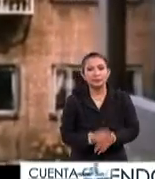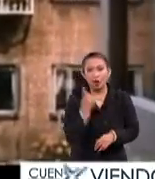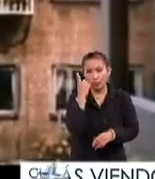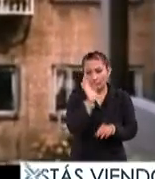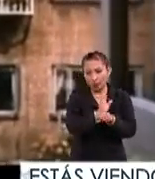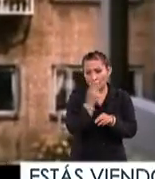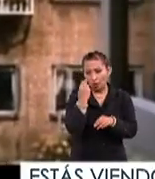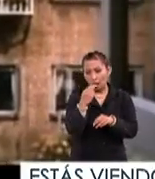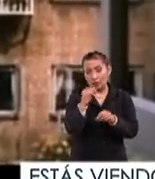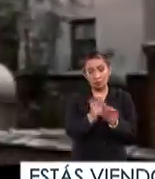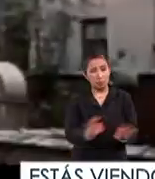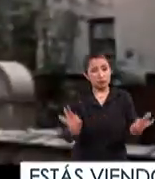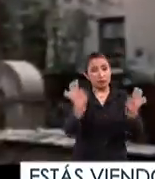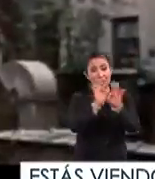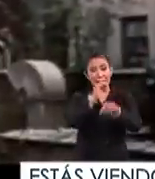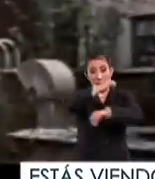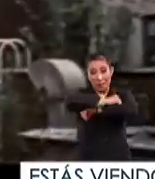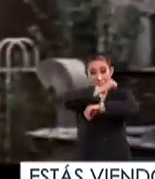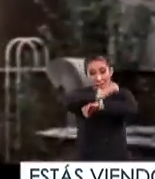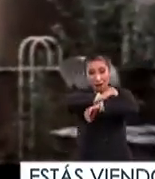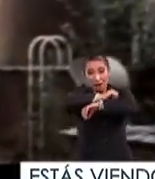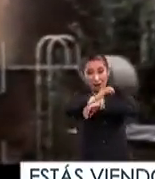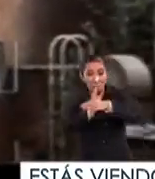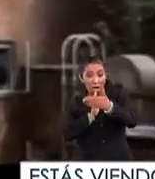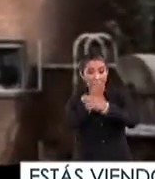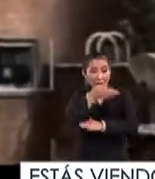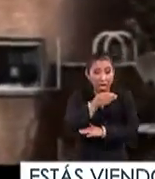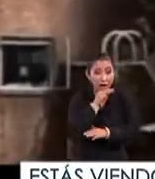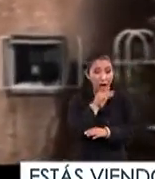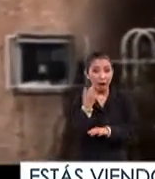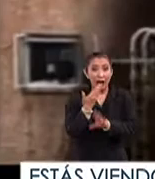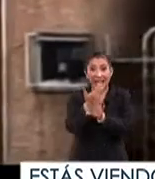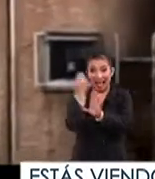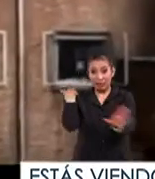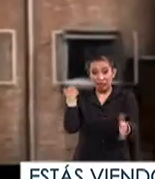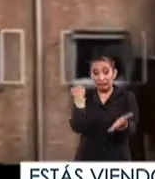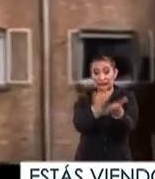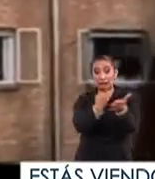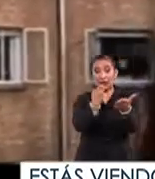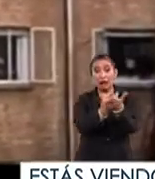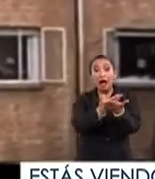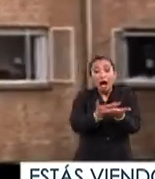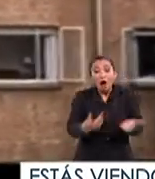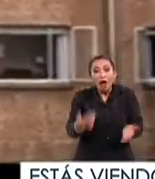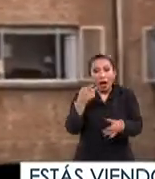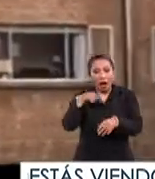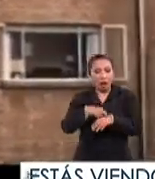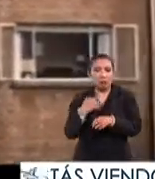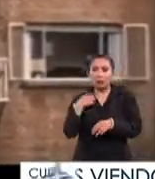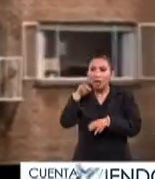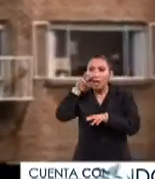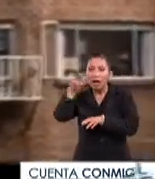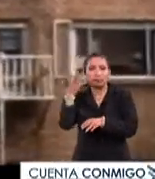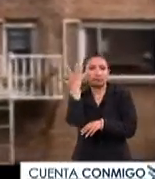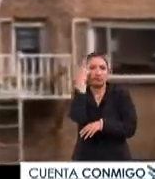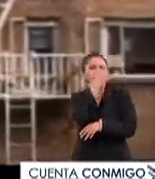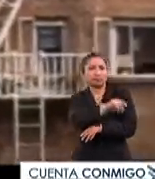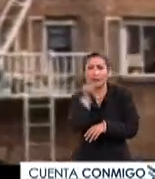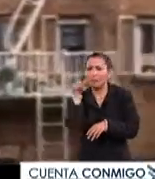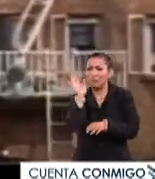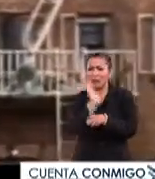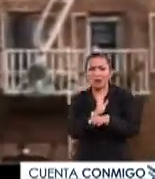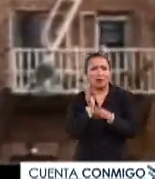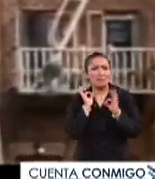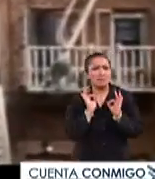Una de sus películas emblemáticas, La Ventana Indiscreta, Que fue muy criticada también, ¿no? y ahora tú la ves y te encanta, ¿no? Es Claro. una gran